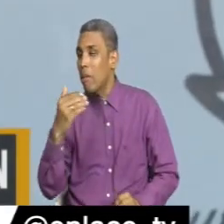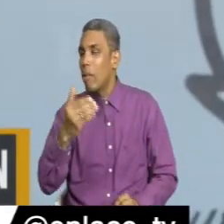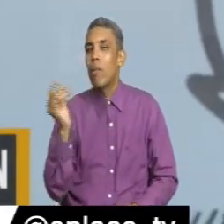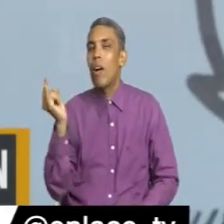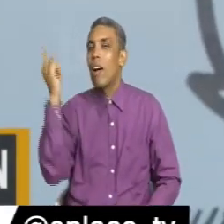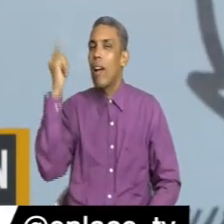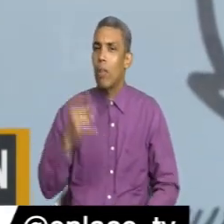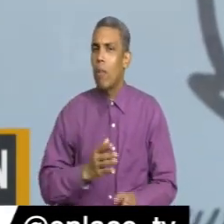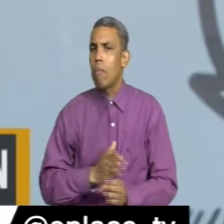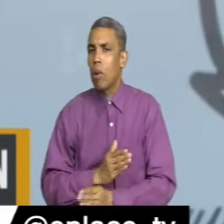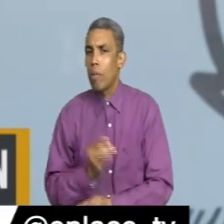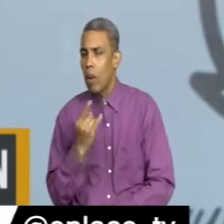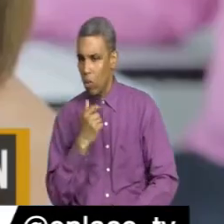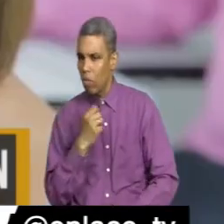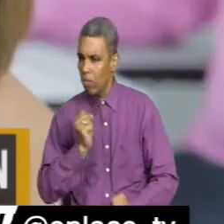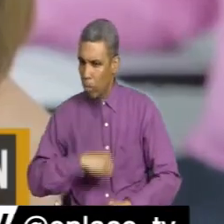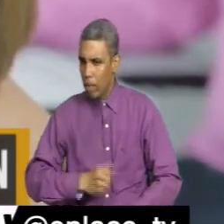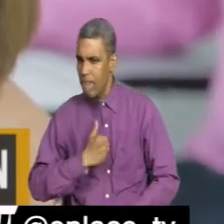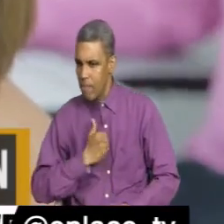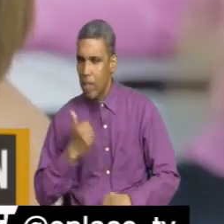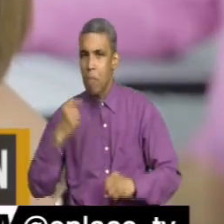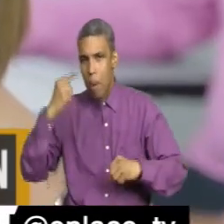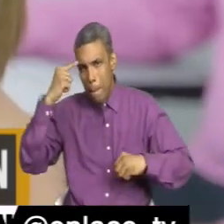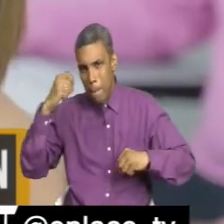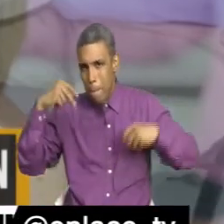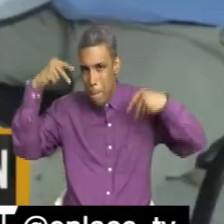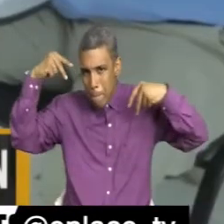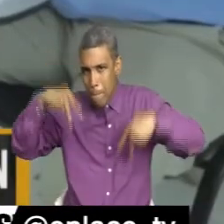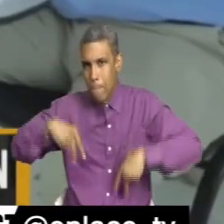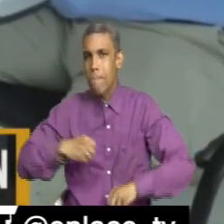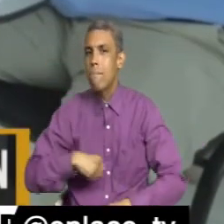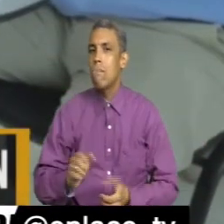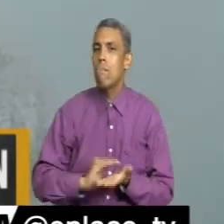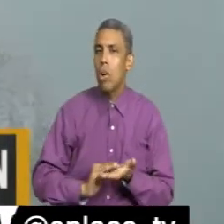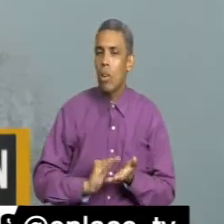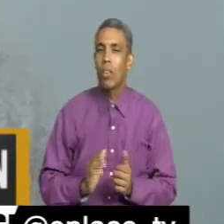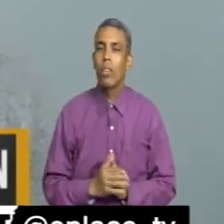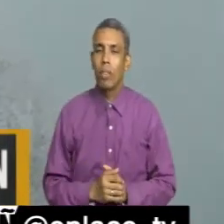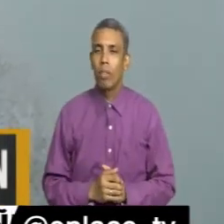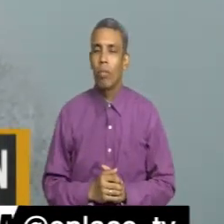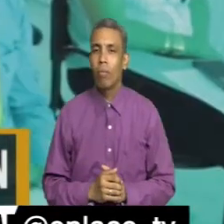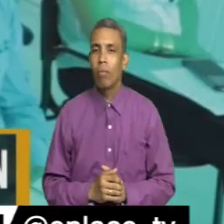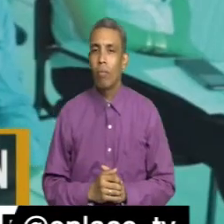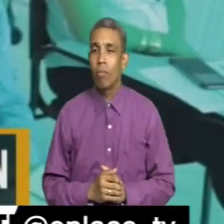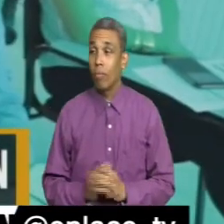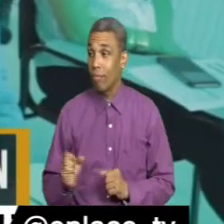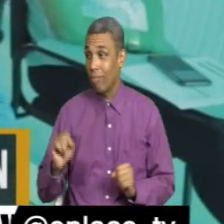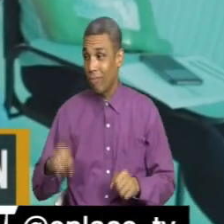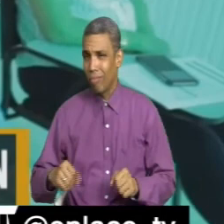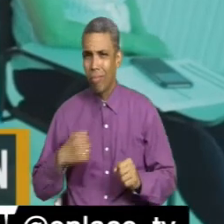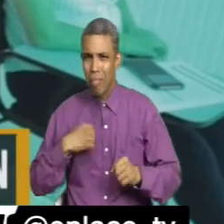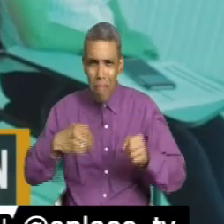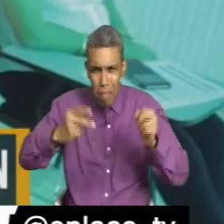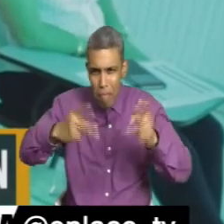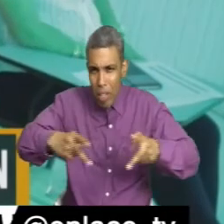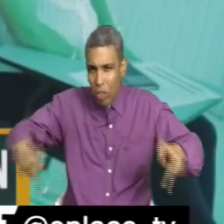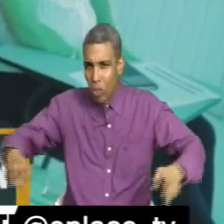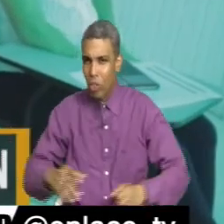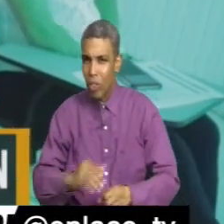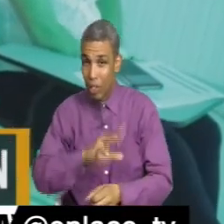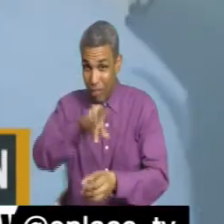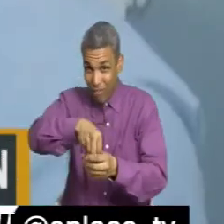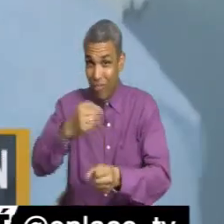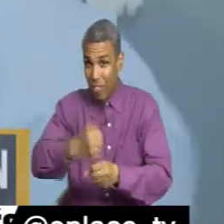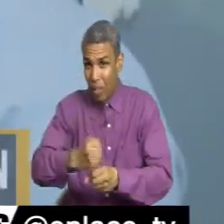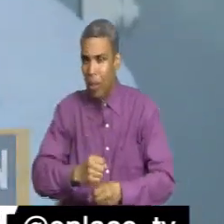si se nos llega a presentar en este caso. Este Ministerio Público se preocupa por la formación integral de sus profesionales y demás trabajadores que conforman